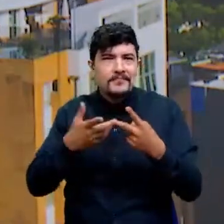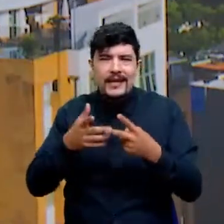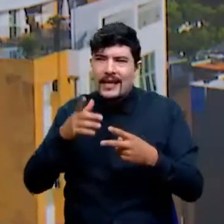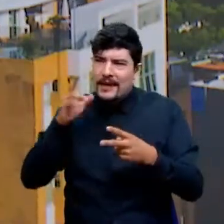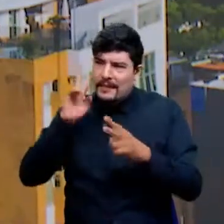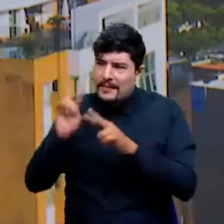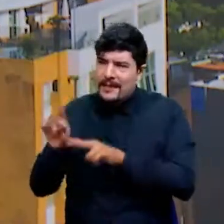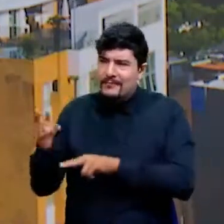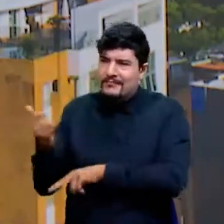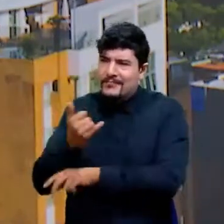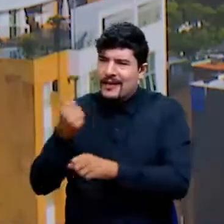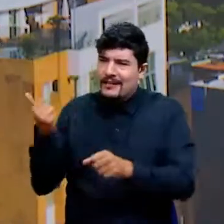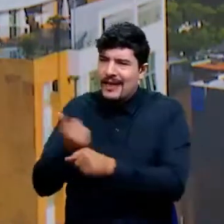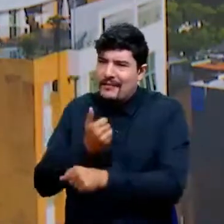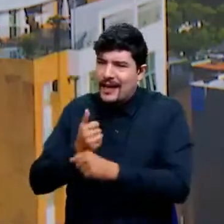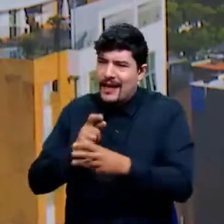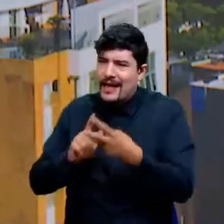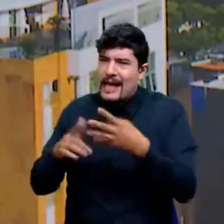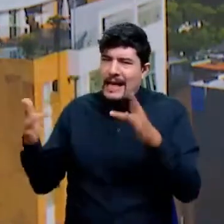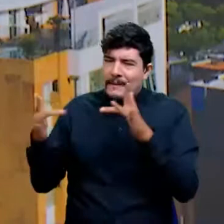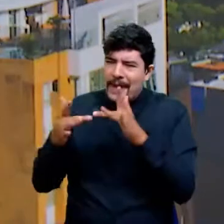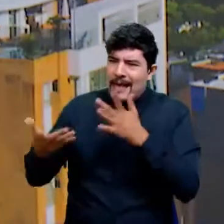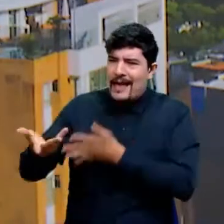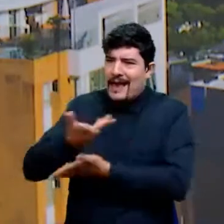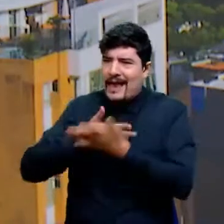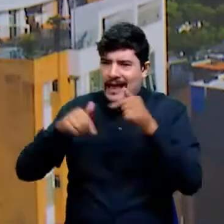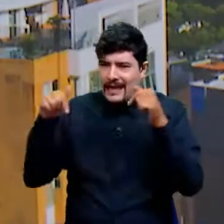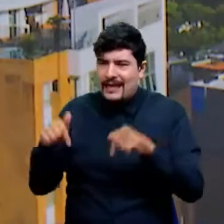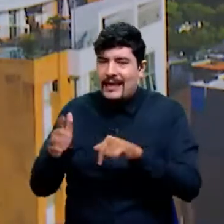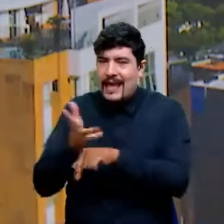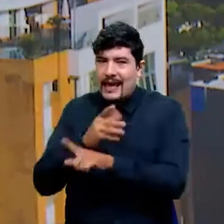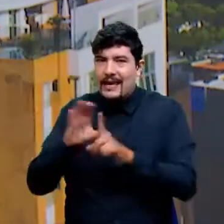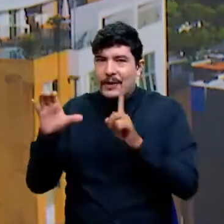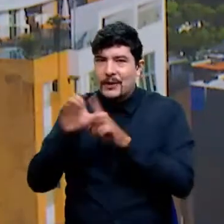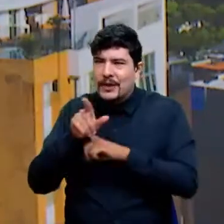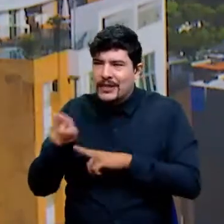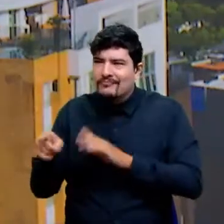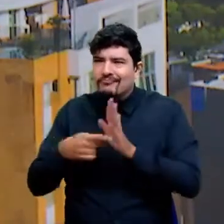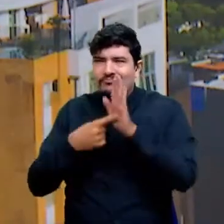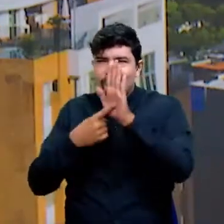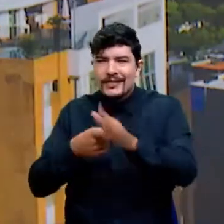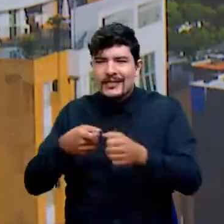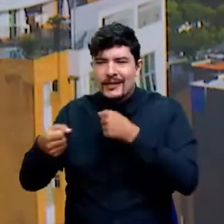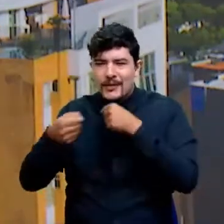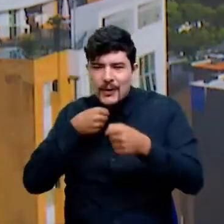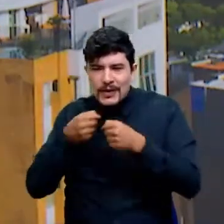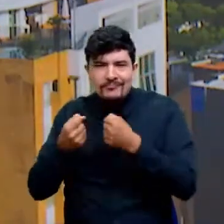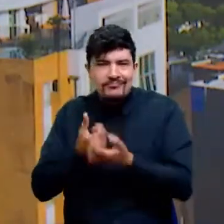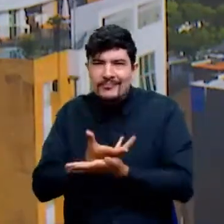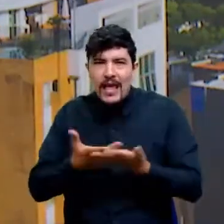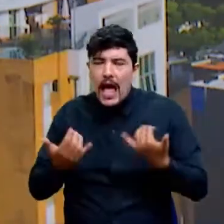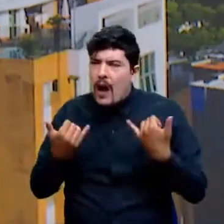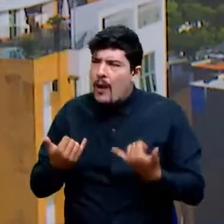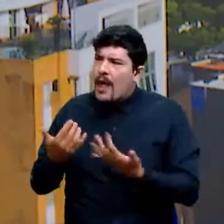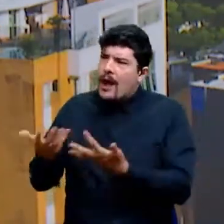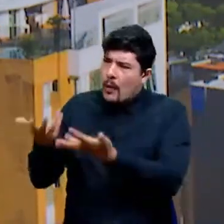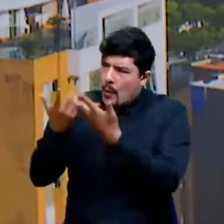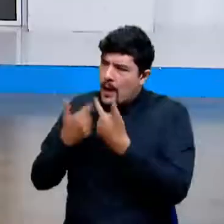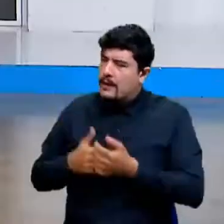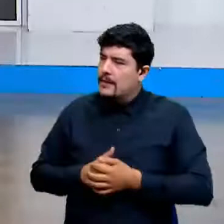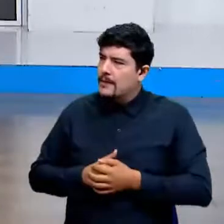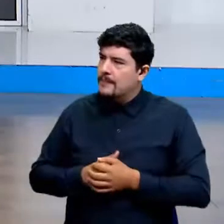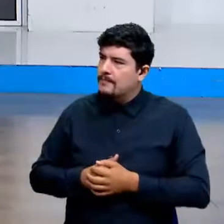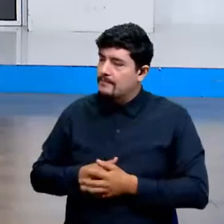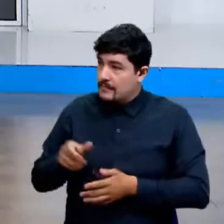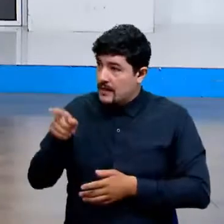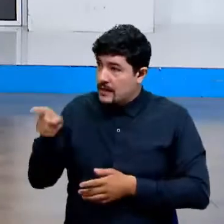trabajando, los hemos interactuado también acá en nuestra sección de entretenimiento mostrándole a nuestros televidentes noticias, pero hablemos un poco de ese trabajo que